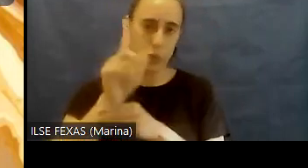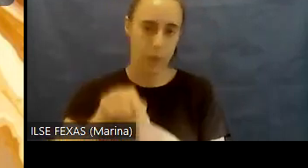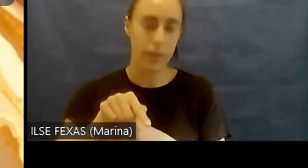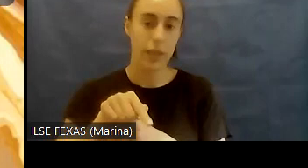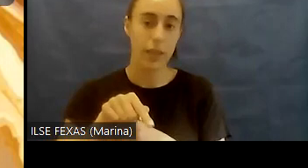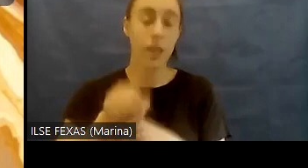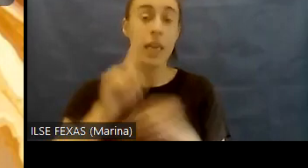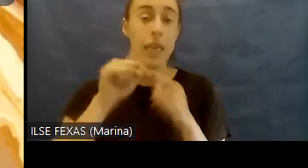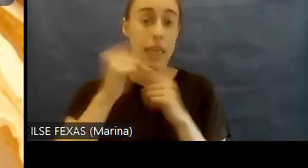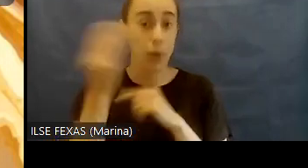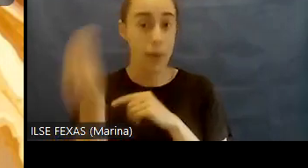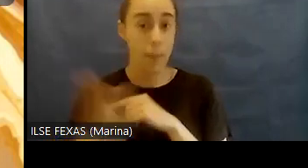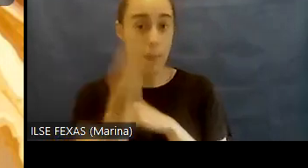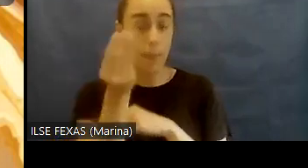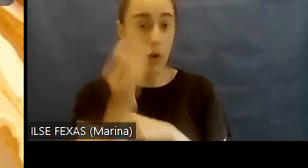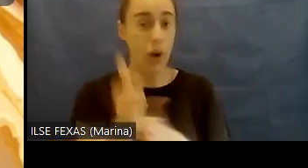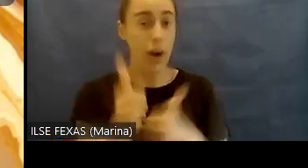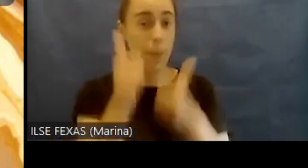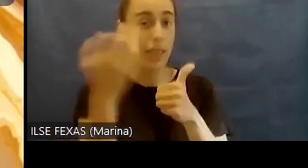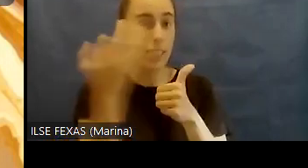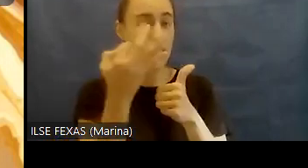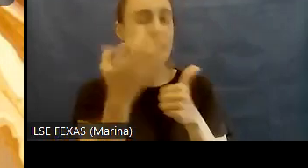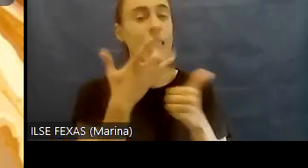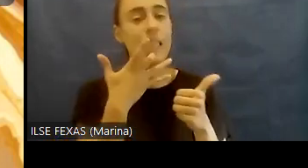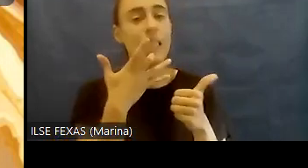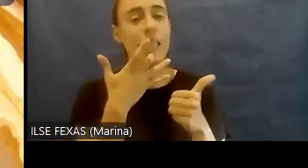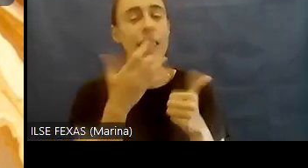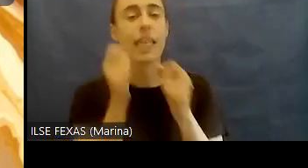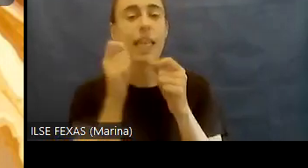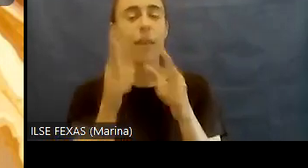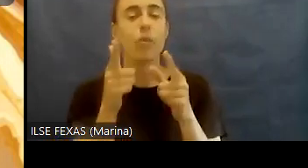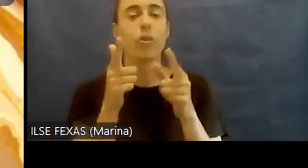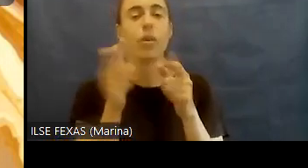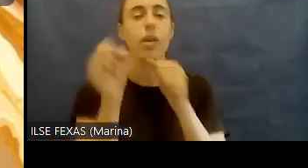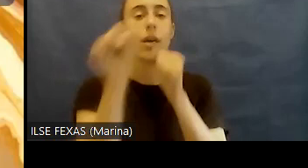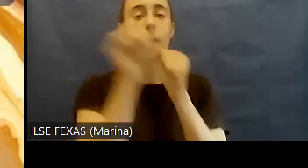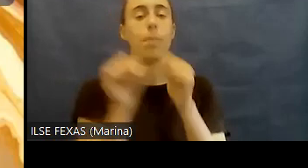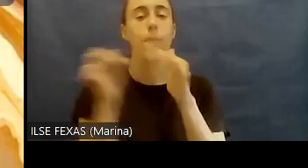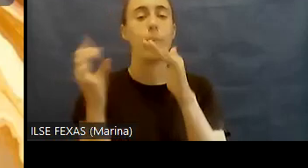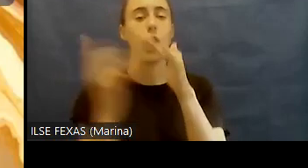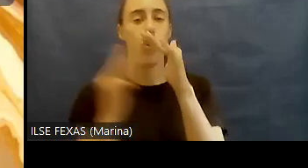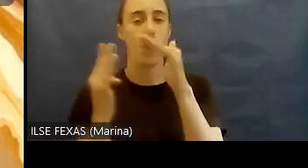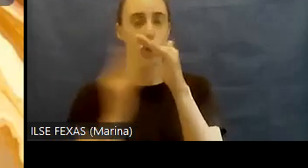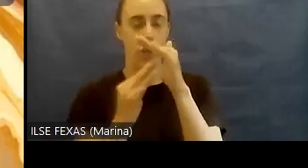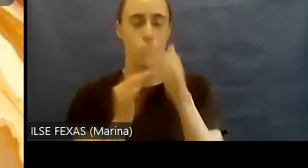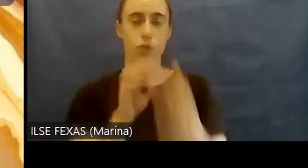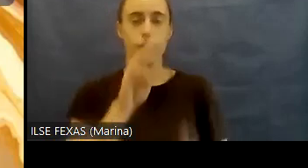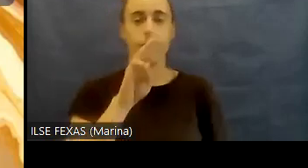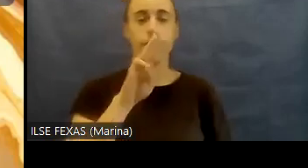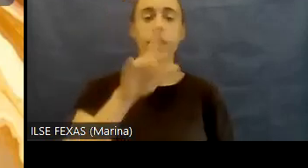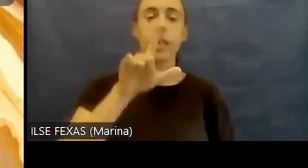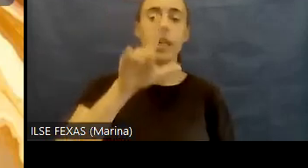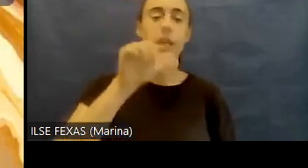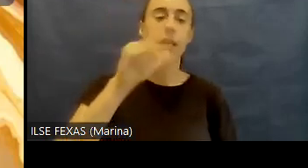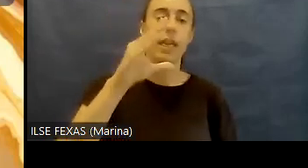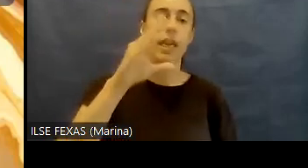más aún si además aplicamos probióticos, los probióticos adecuados, que son lactobacilos y bifidobacterias, es decir,